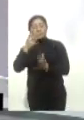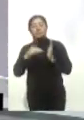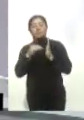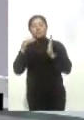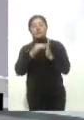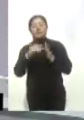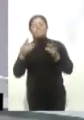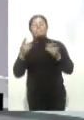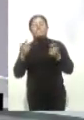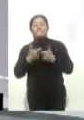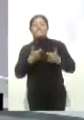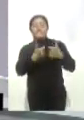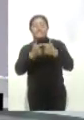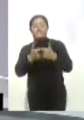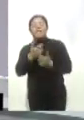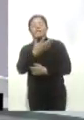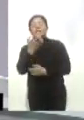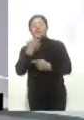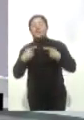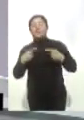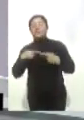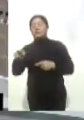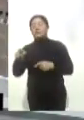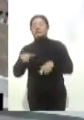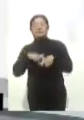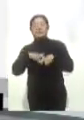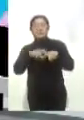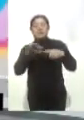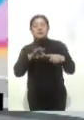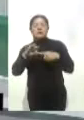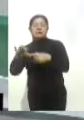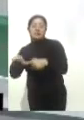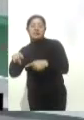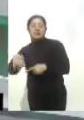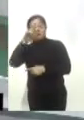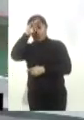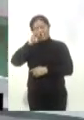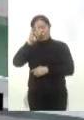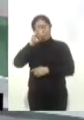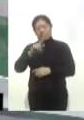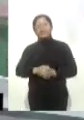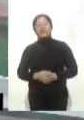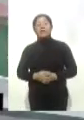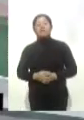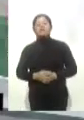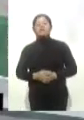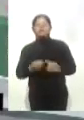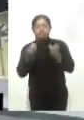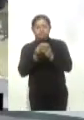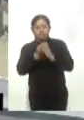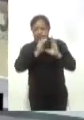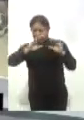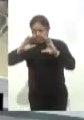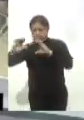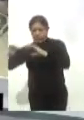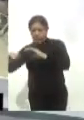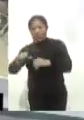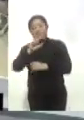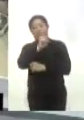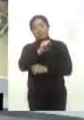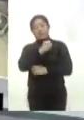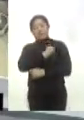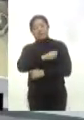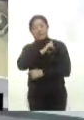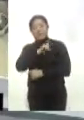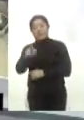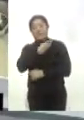pesos a 500 guías y monitores del Santuario de las Luciérnagas. Capacita Secretaría de Salud del Estado a presidentas